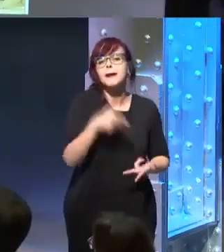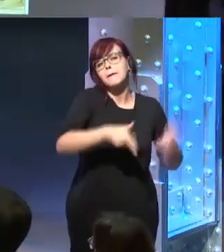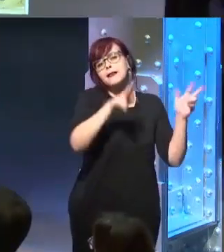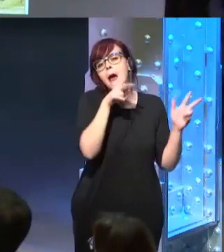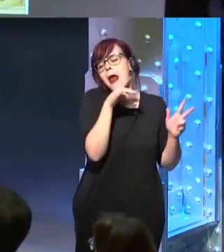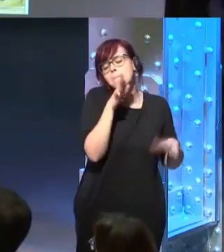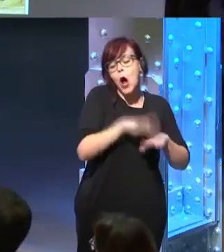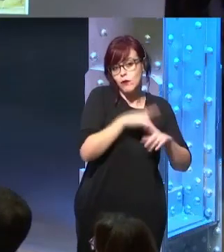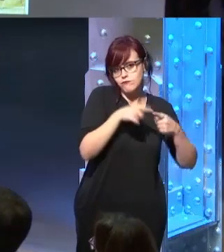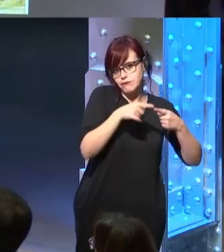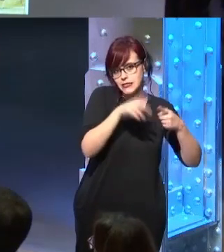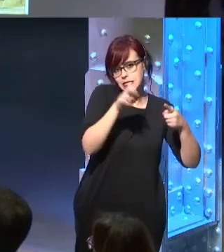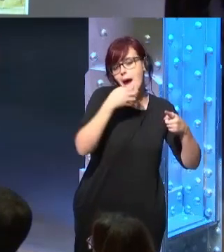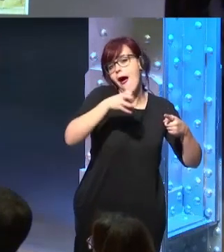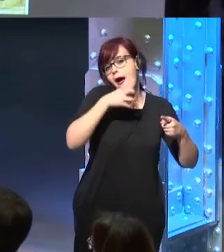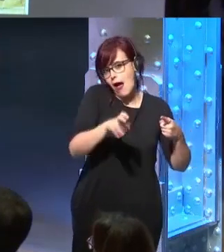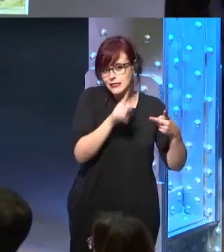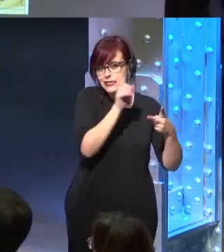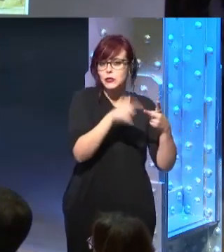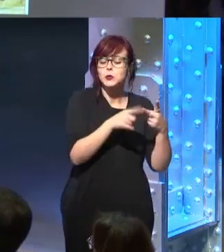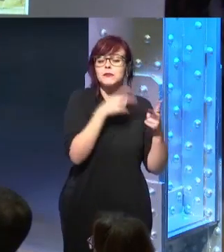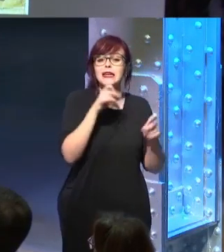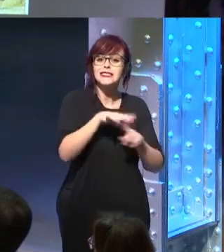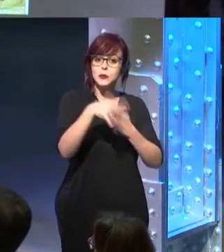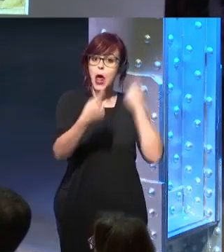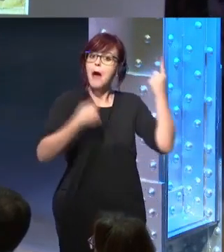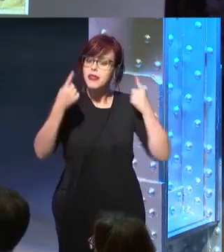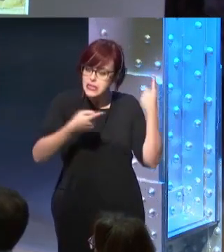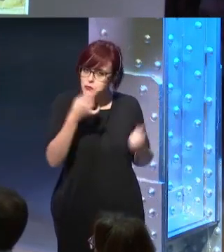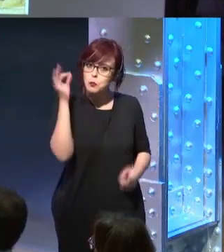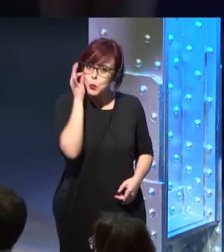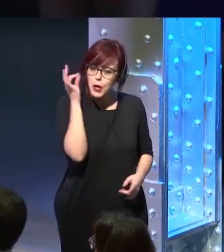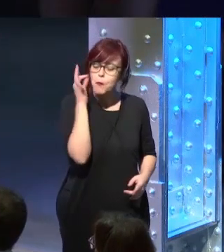poquito más conocido. En ocasiones las mujeres podían